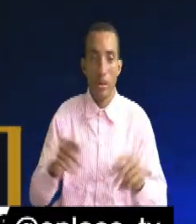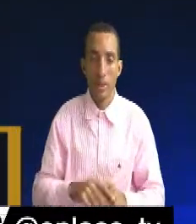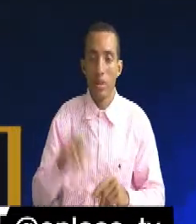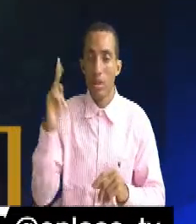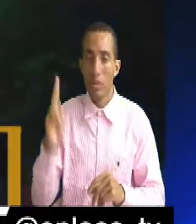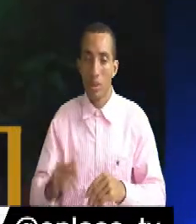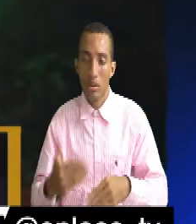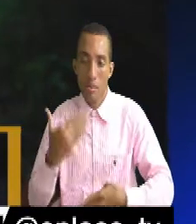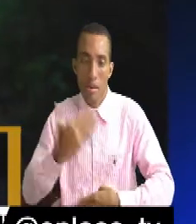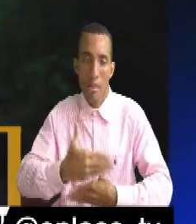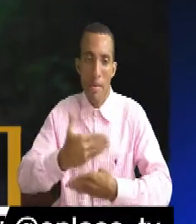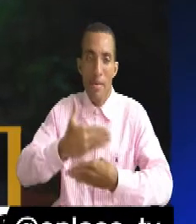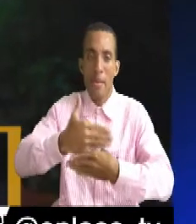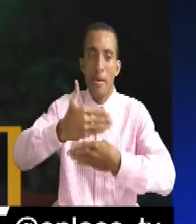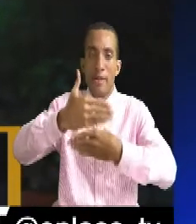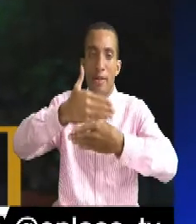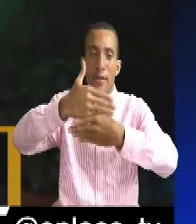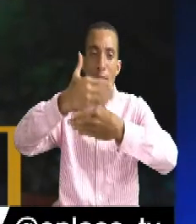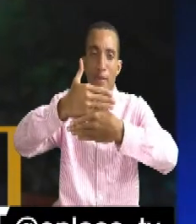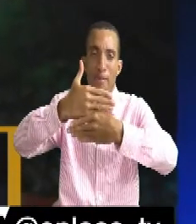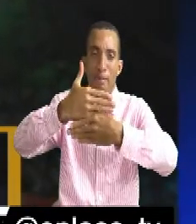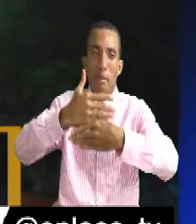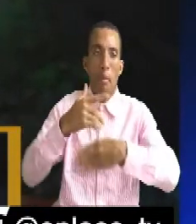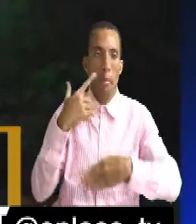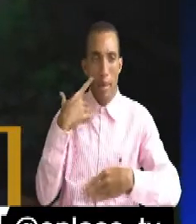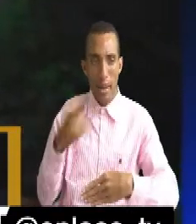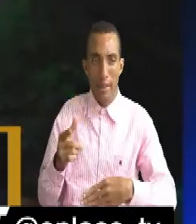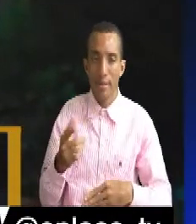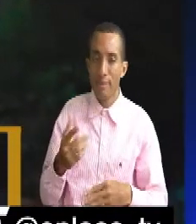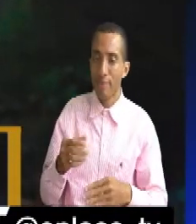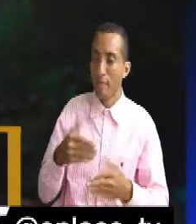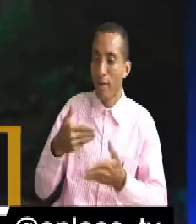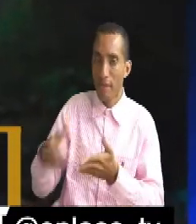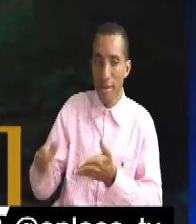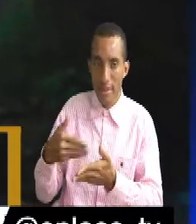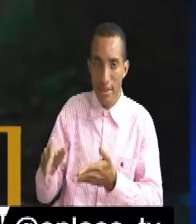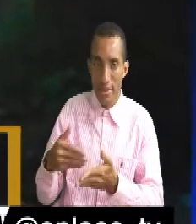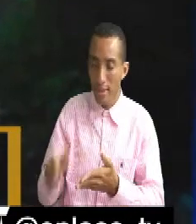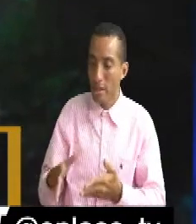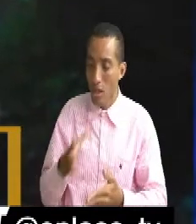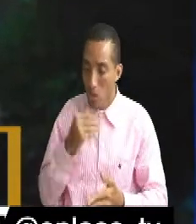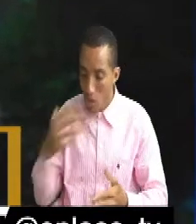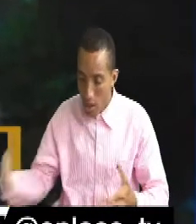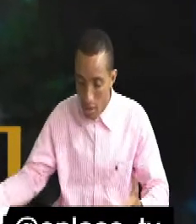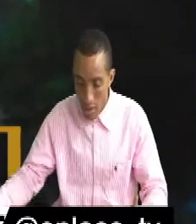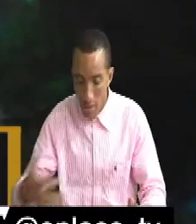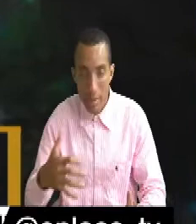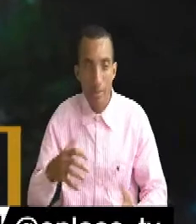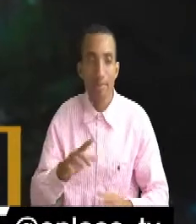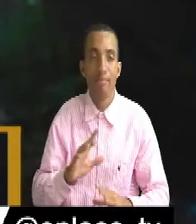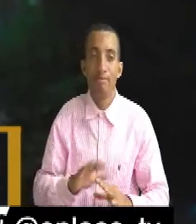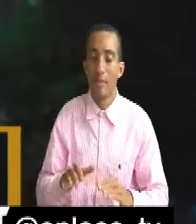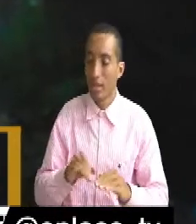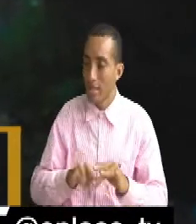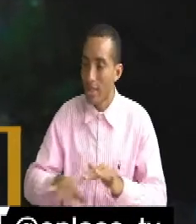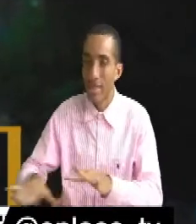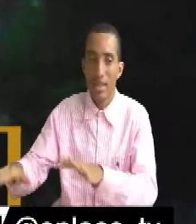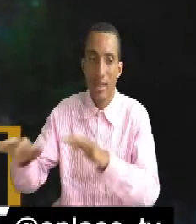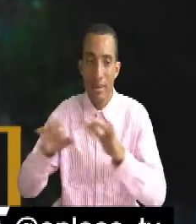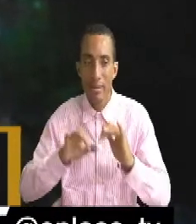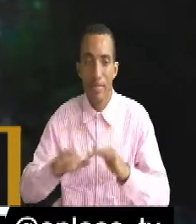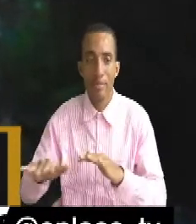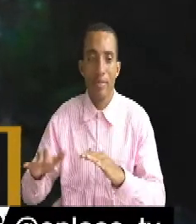de contención. Al parecer, los desechos de esta construcción no son recogidos y la tierra está ingresando hasta las